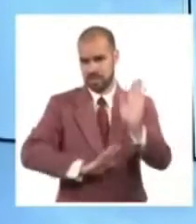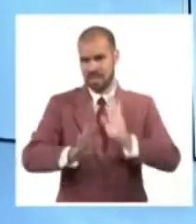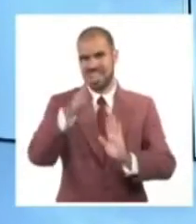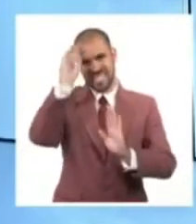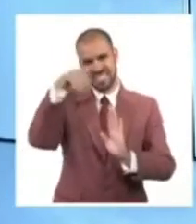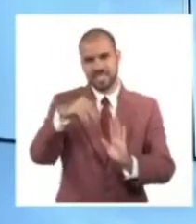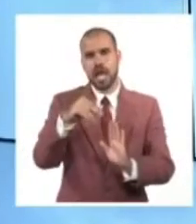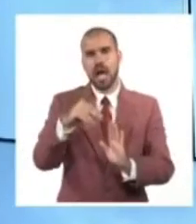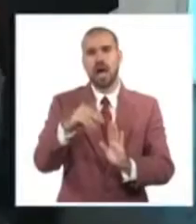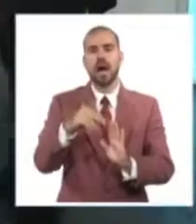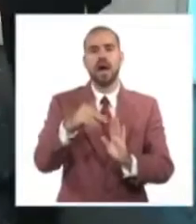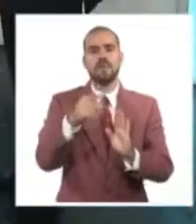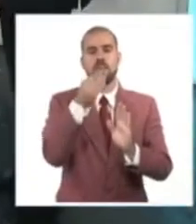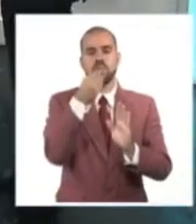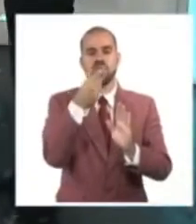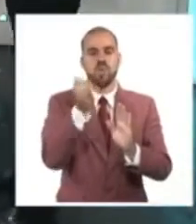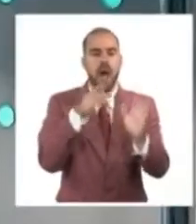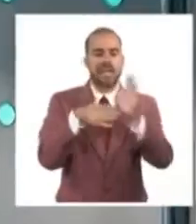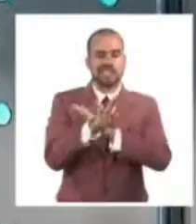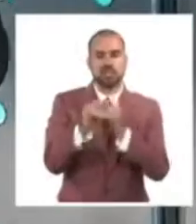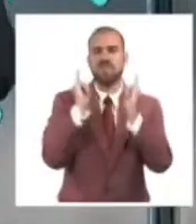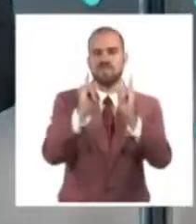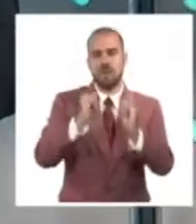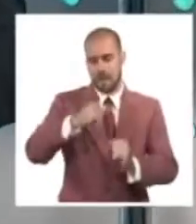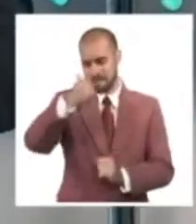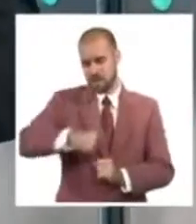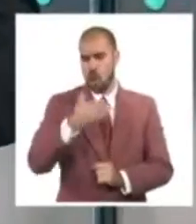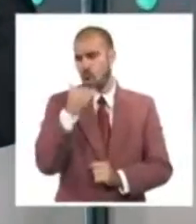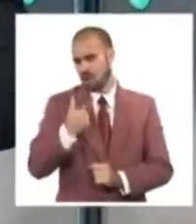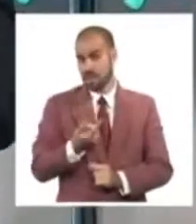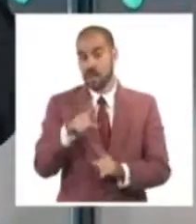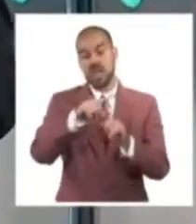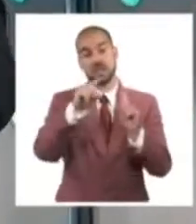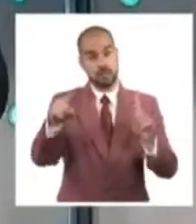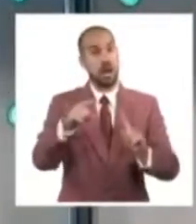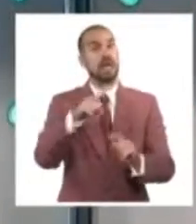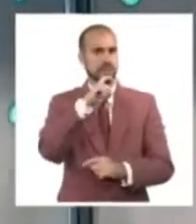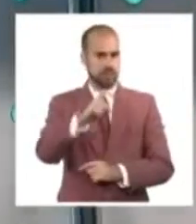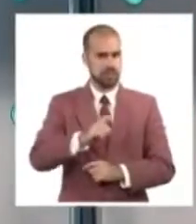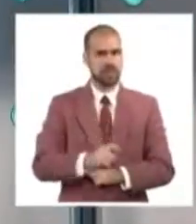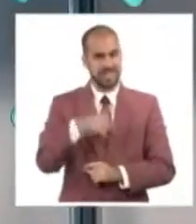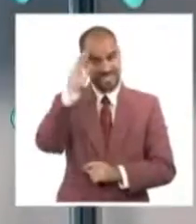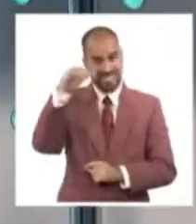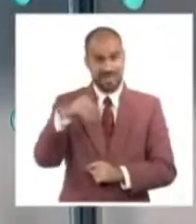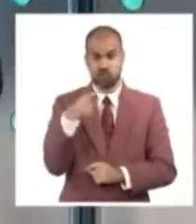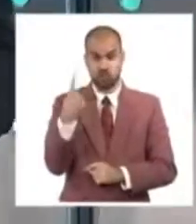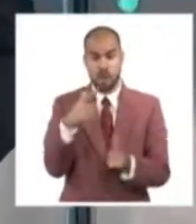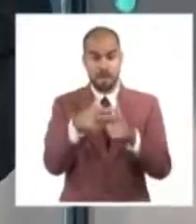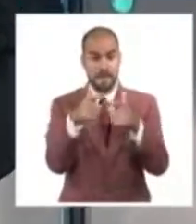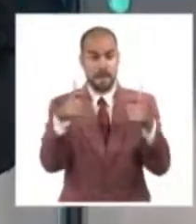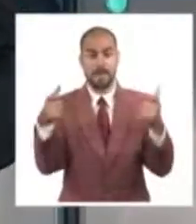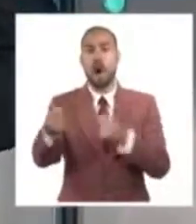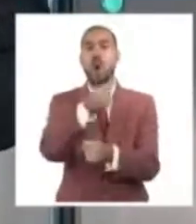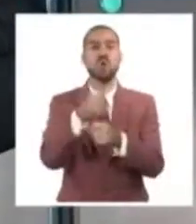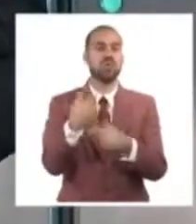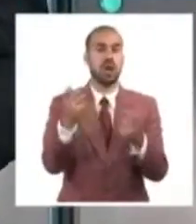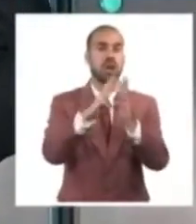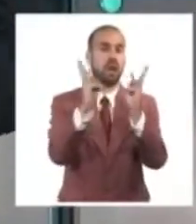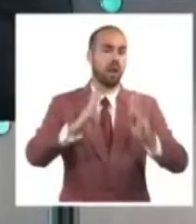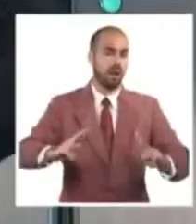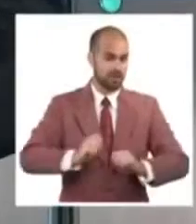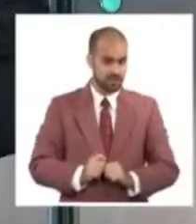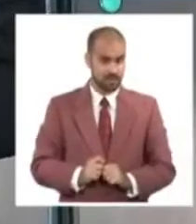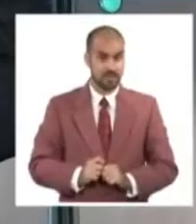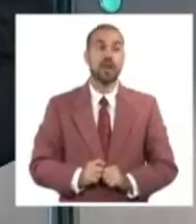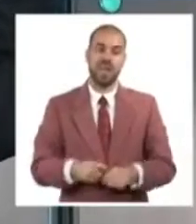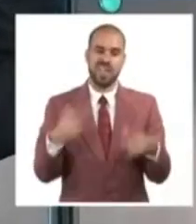acceso a esa información. Es un tema muy polémico. Recordemos que cada vez estamos más tiempo en redes sociales y cada vez es más importante